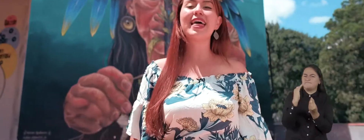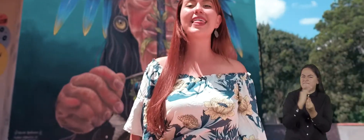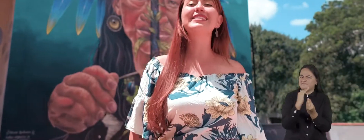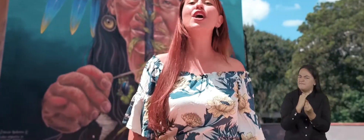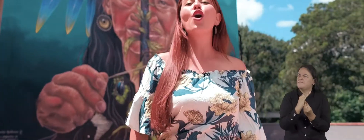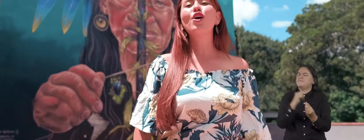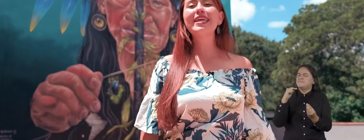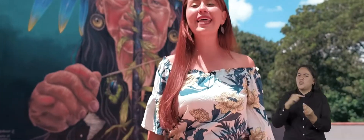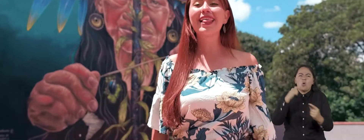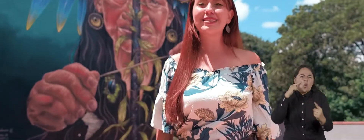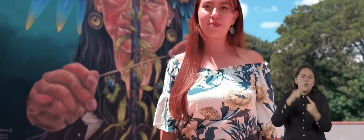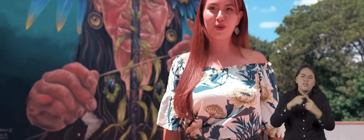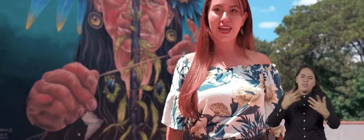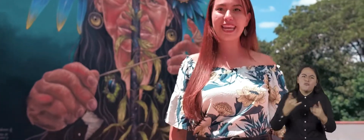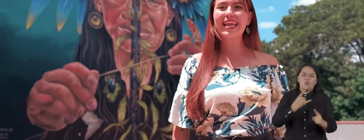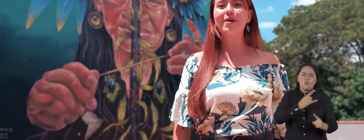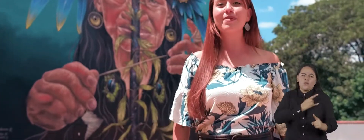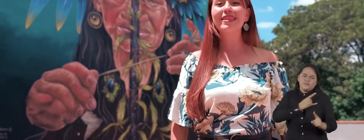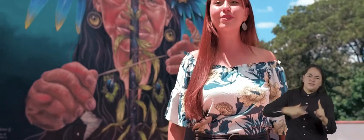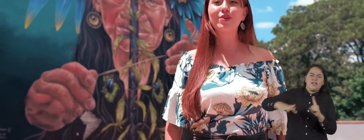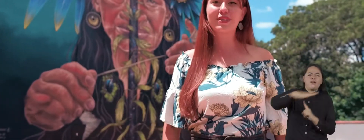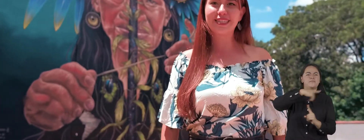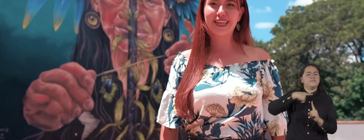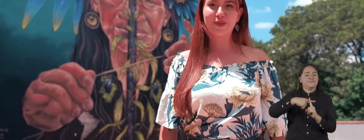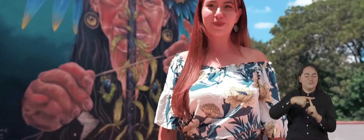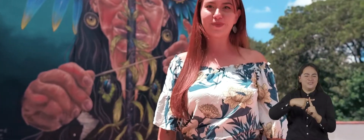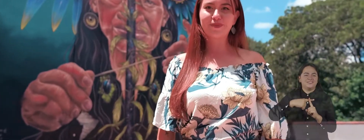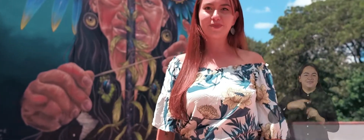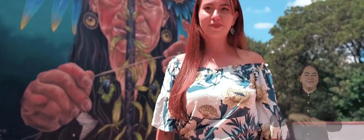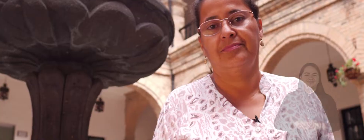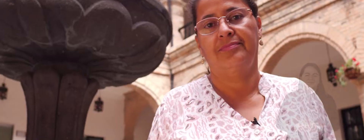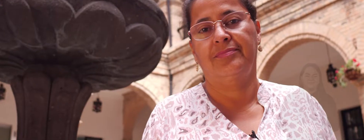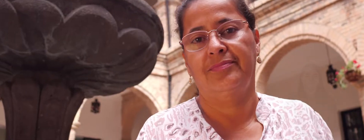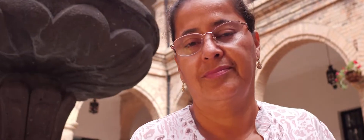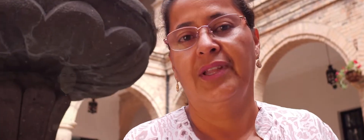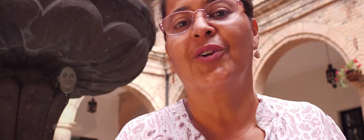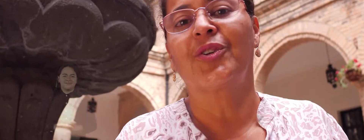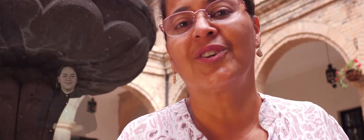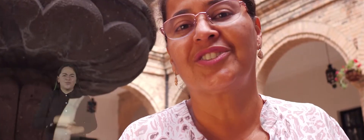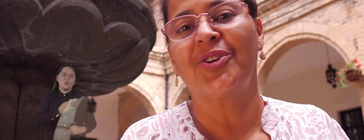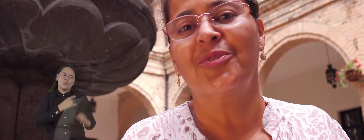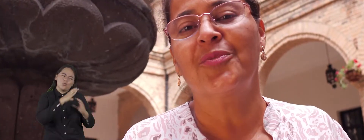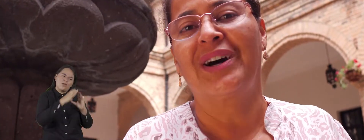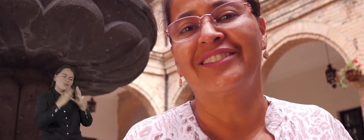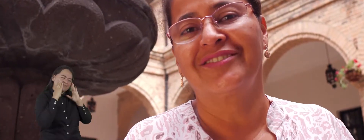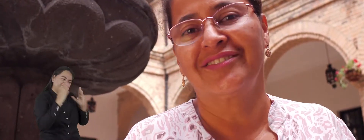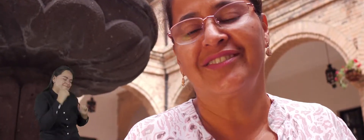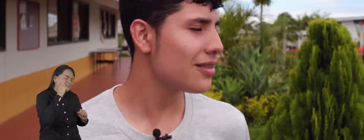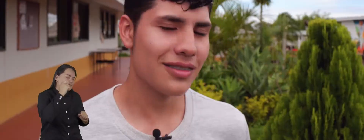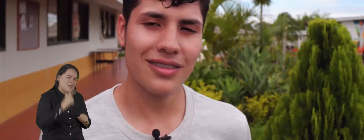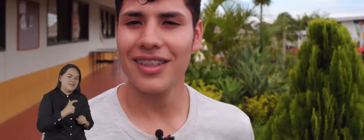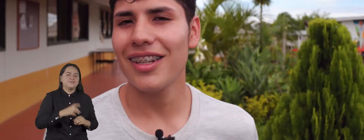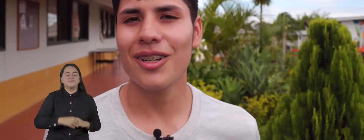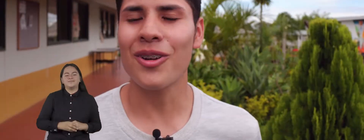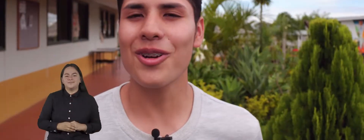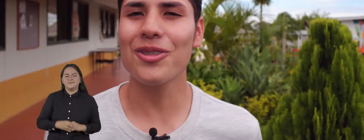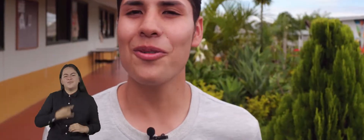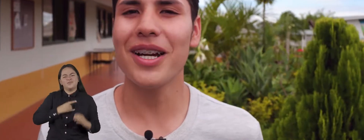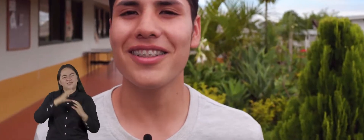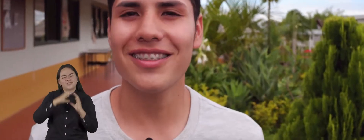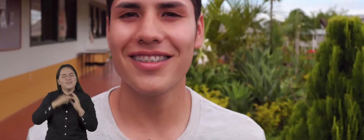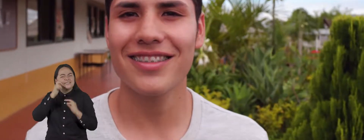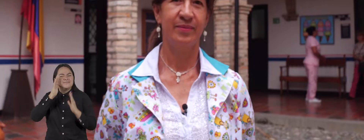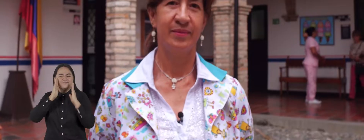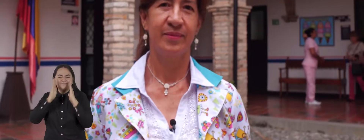planes y actividades orientadas a mejorar el ambiente universitario. Con rostro humano. Con